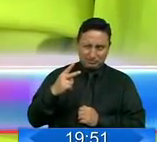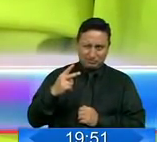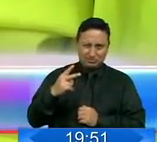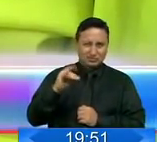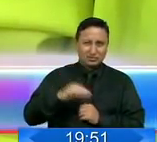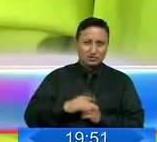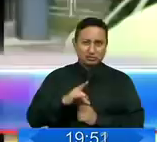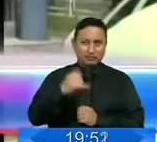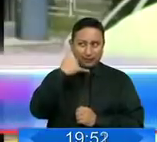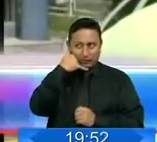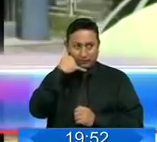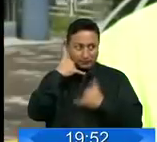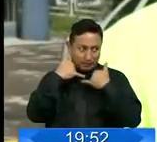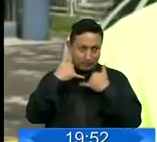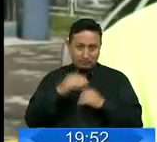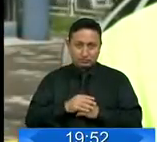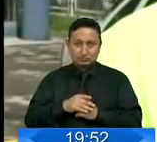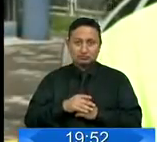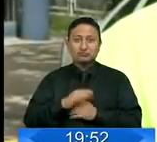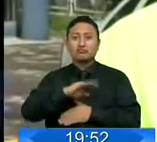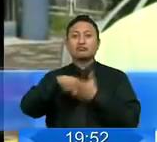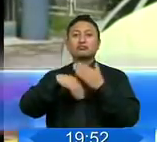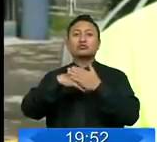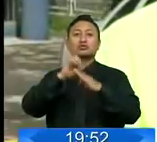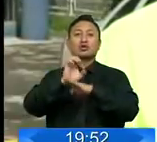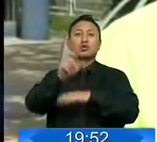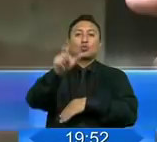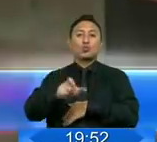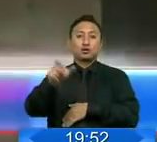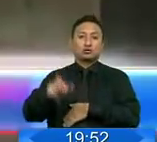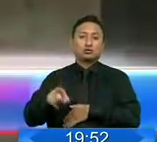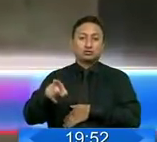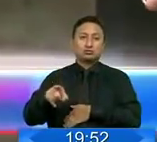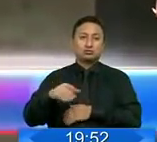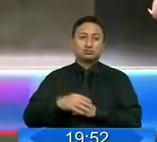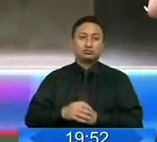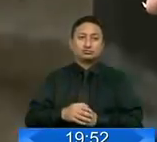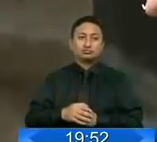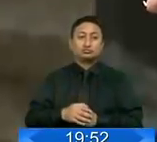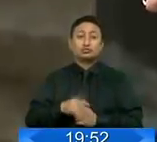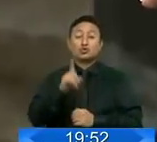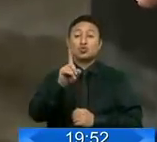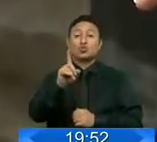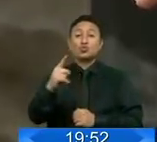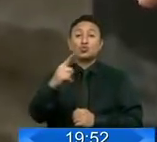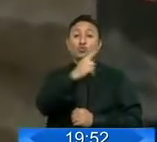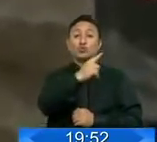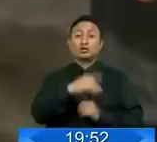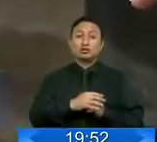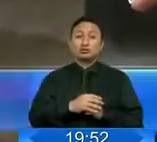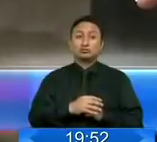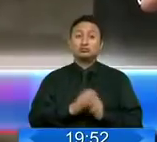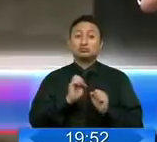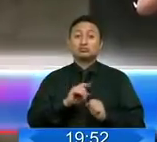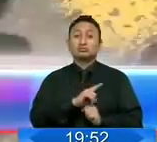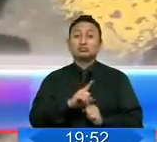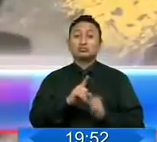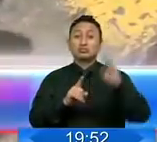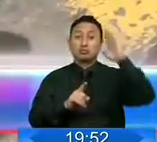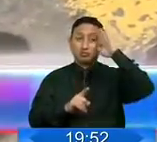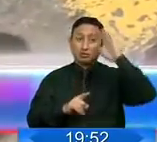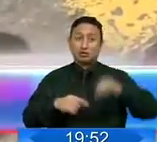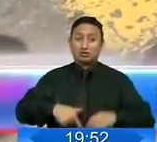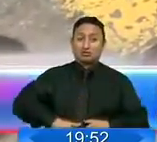teléfono. Son ecuatorianos, registran antecedentes. Incluso uno de los sospechosos habría intentado disparar a uno de los